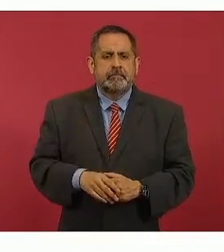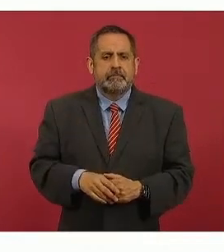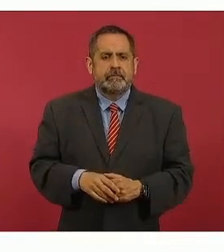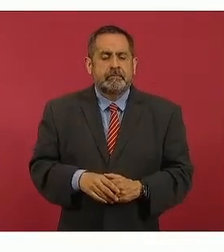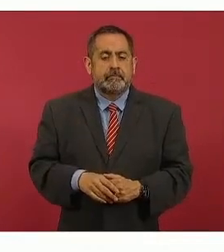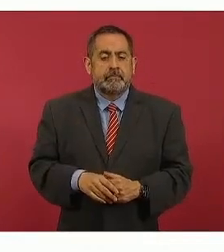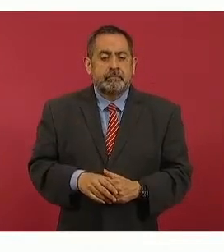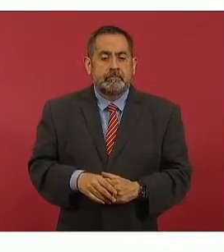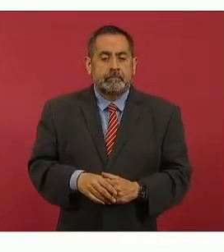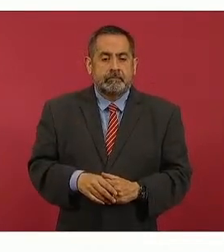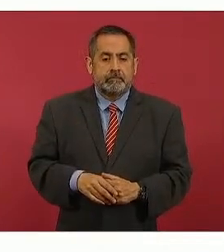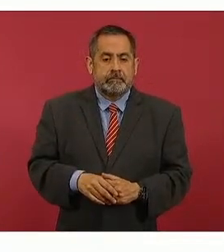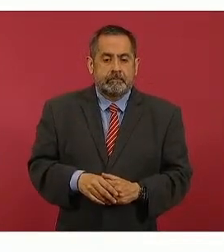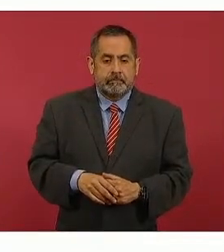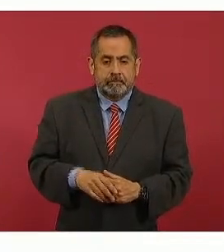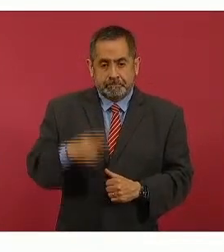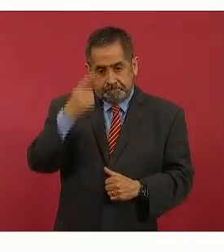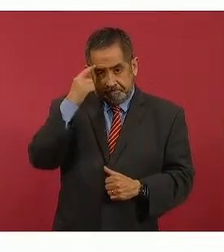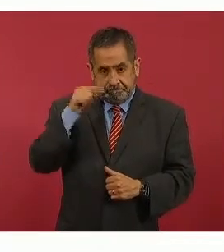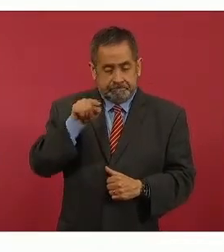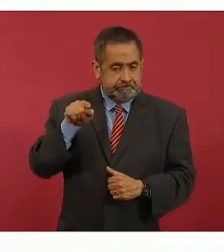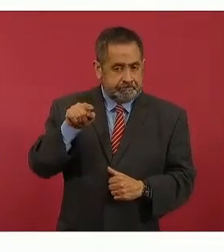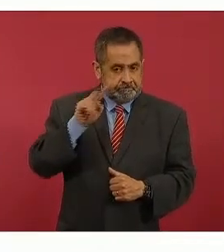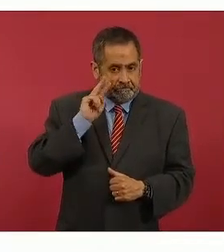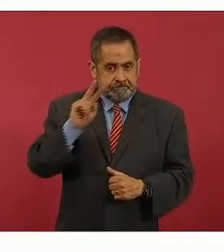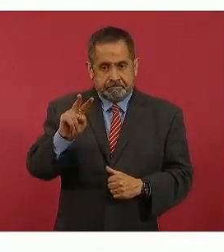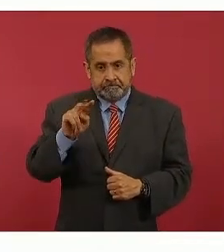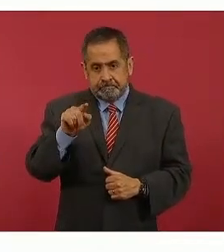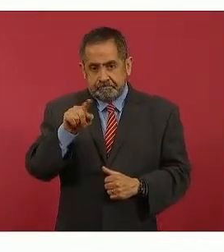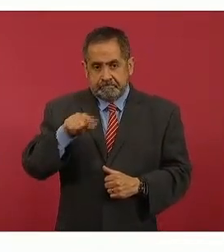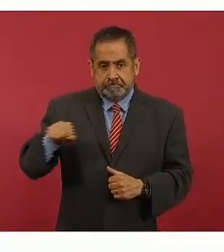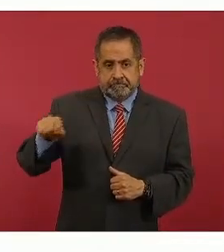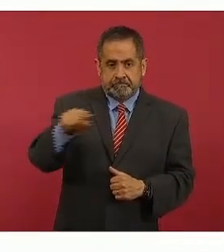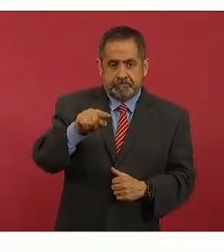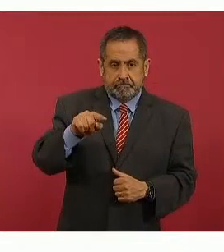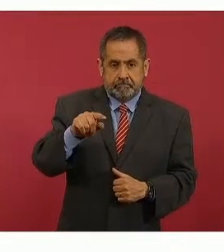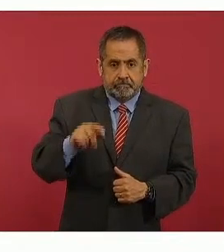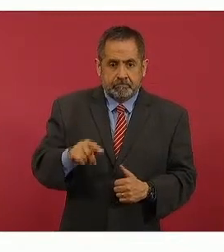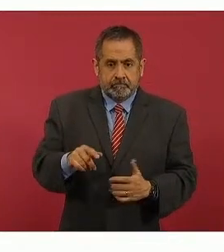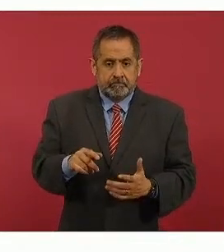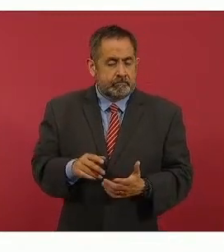Esto es para que, sobre todo los